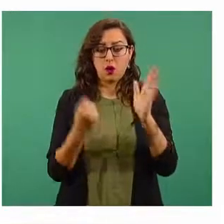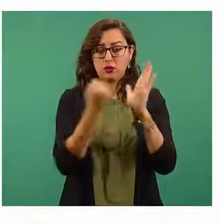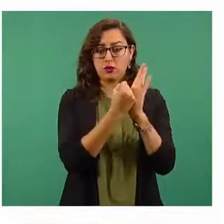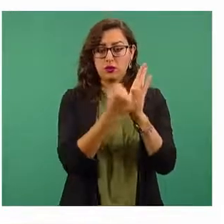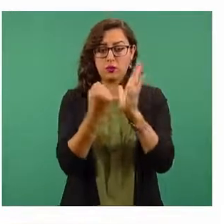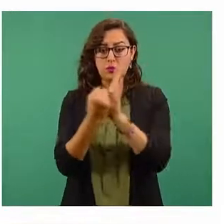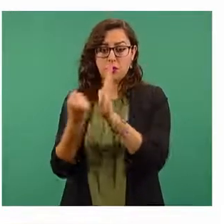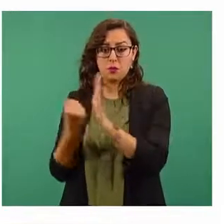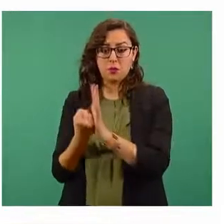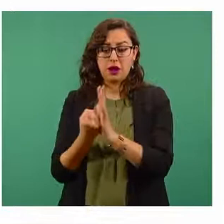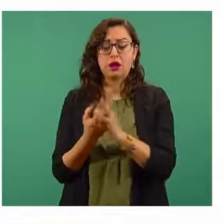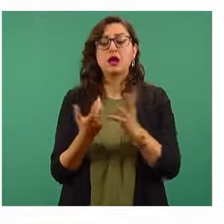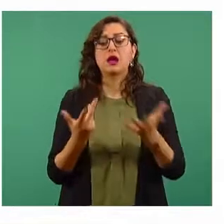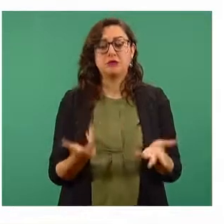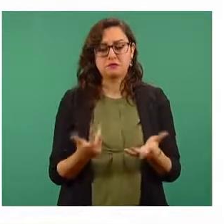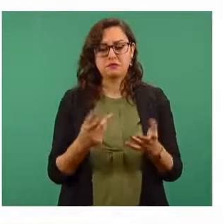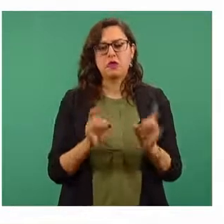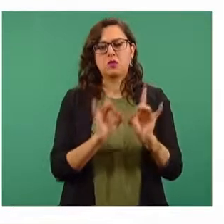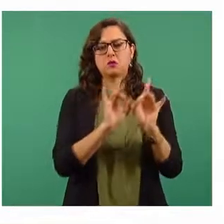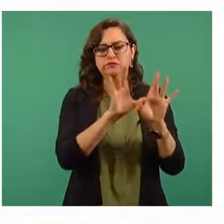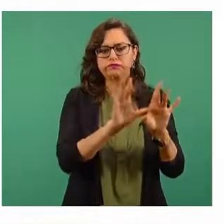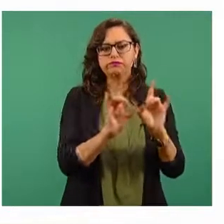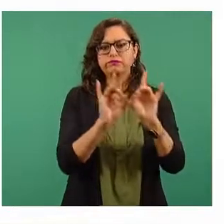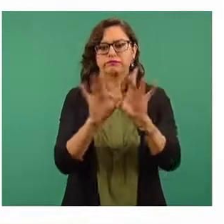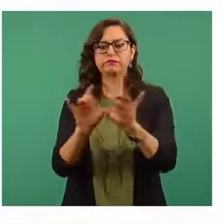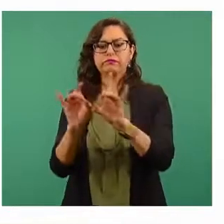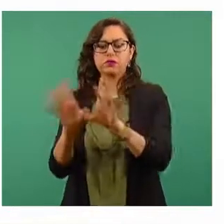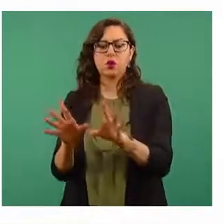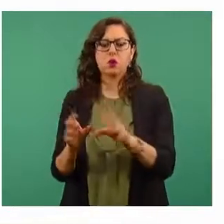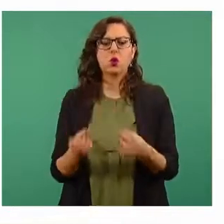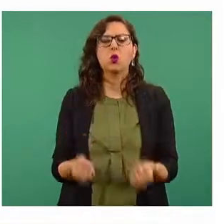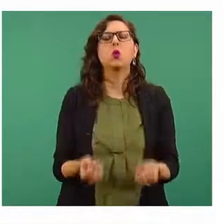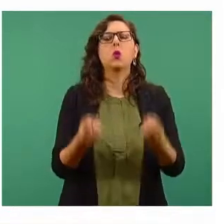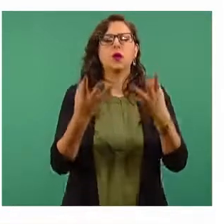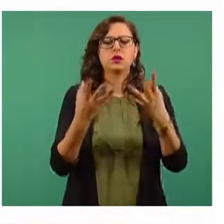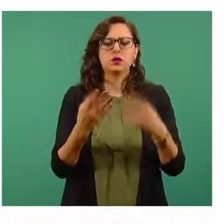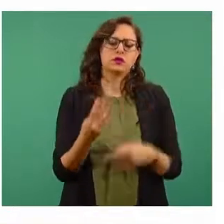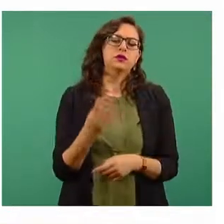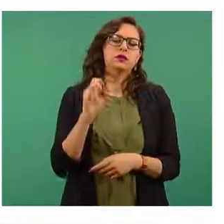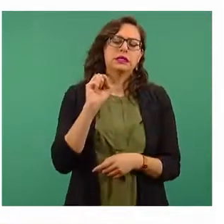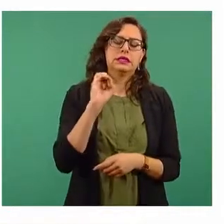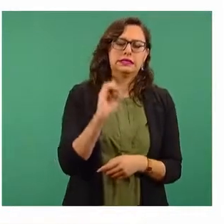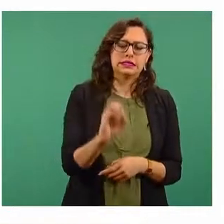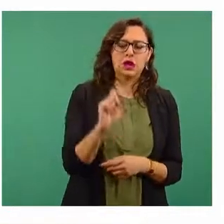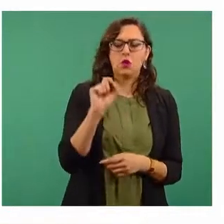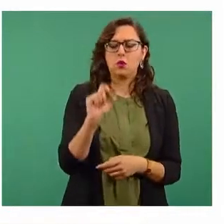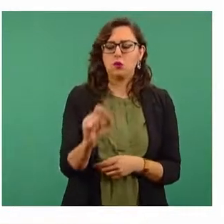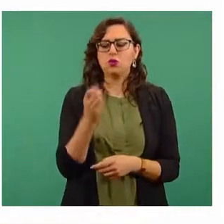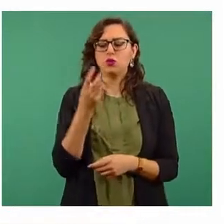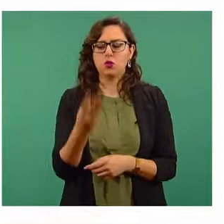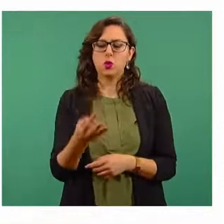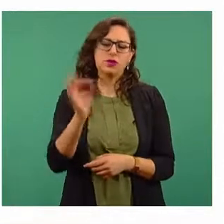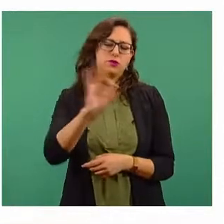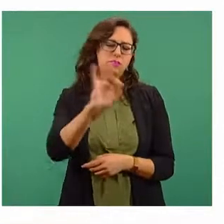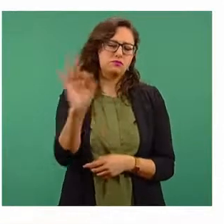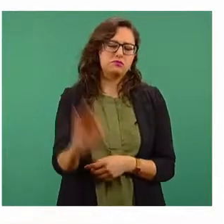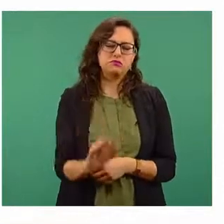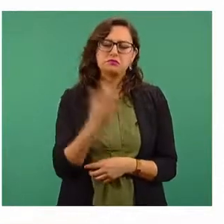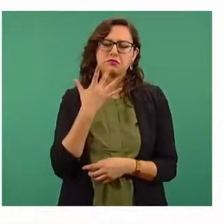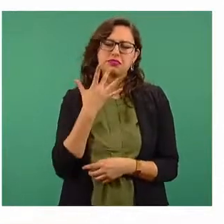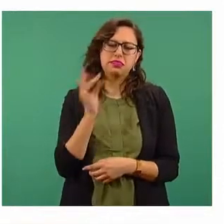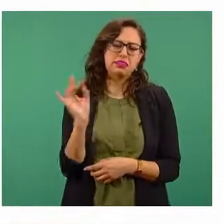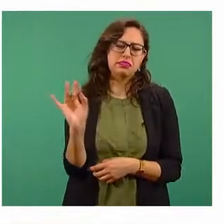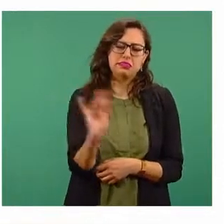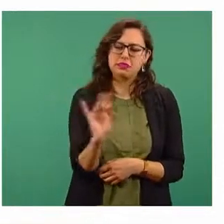tenemos 0.4% de estos efectos que están muy por abajo, afortunadamente, y